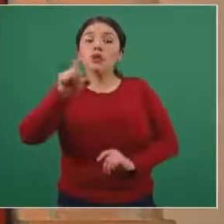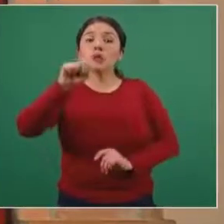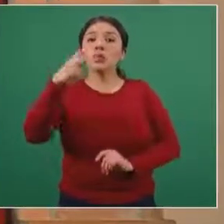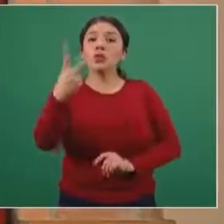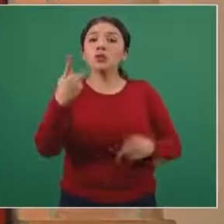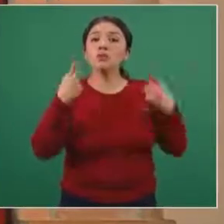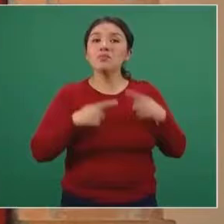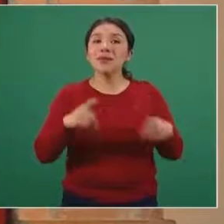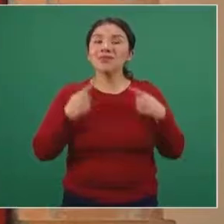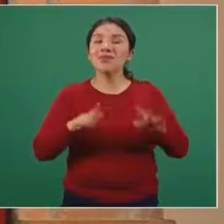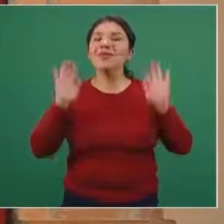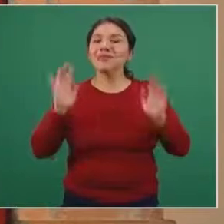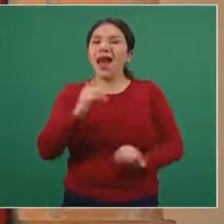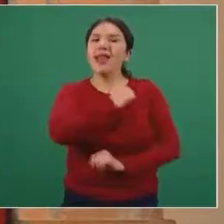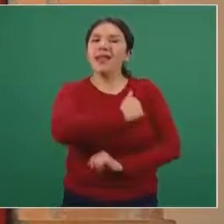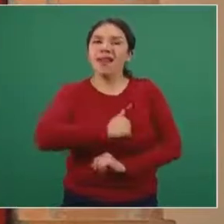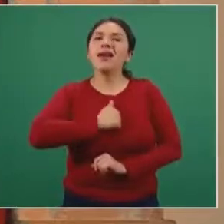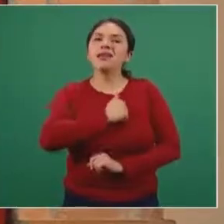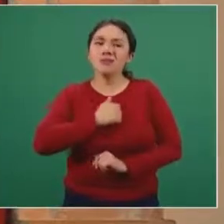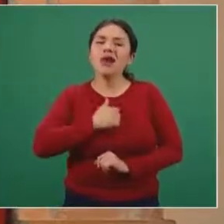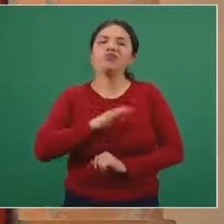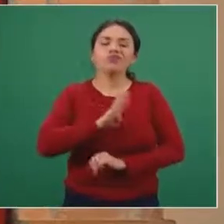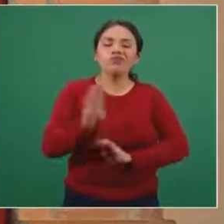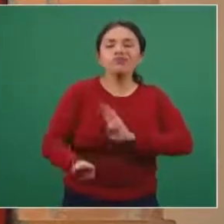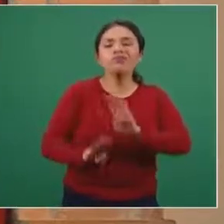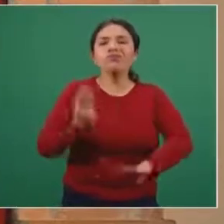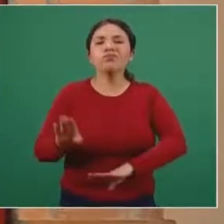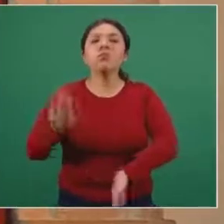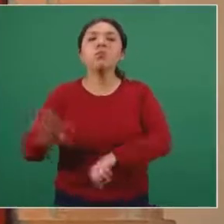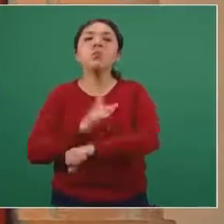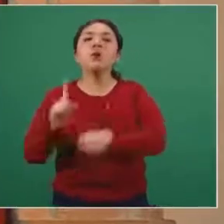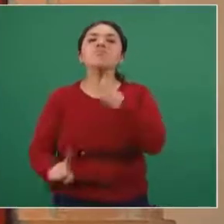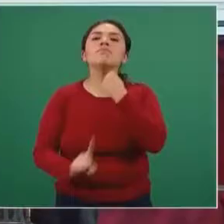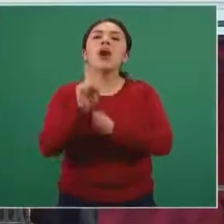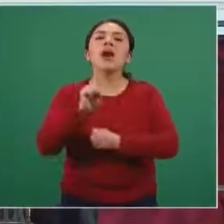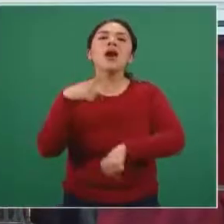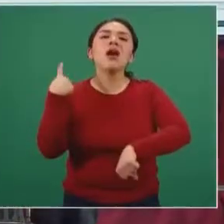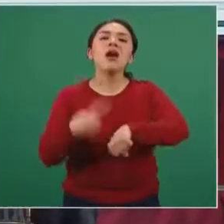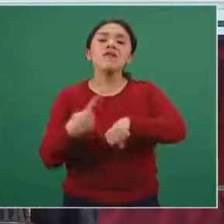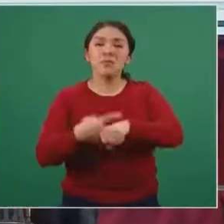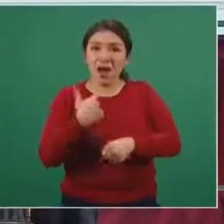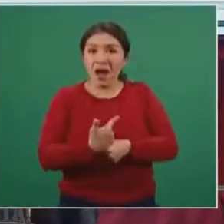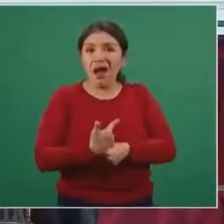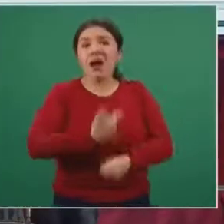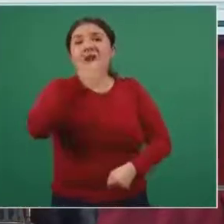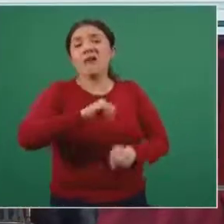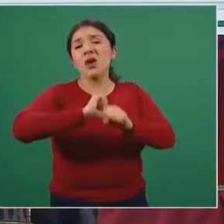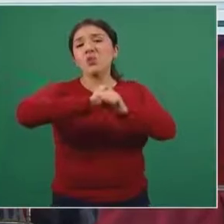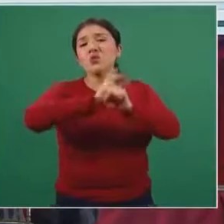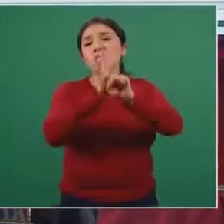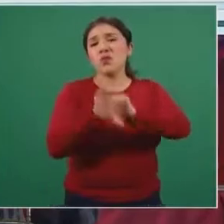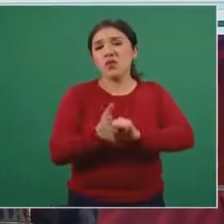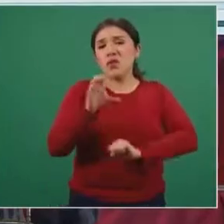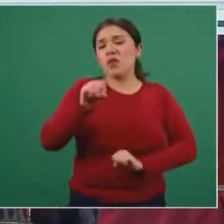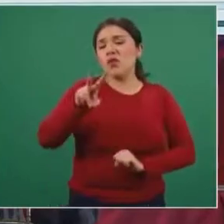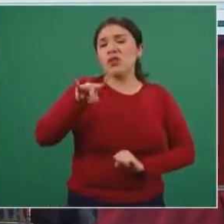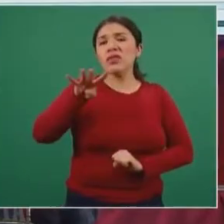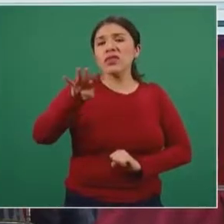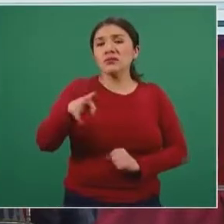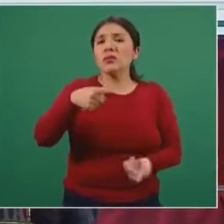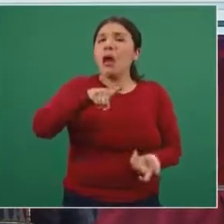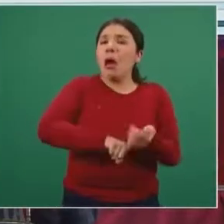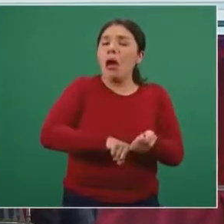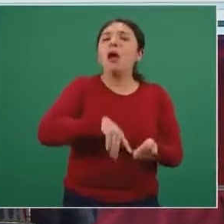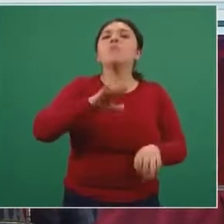128.822 personas que lamentablemente han perdido la vida a consecuencia de las complicaciones que sabemos COVID-19